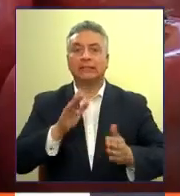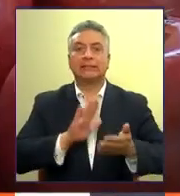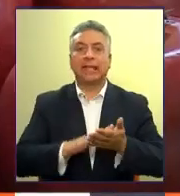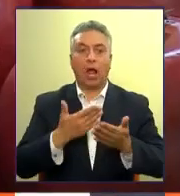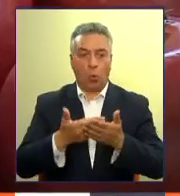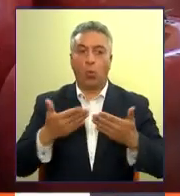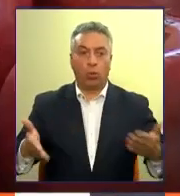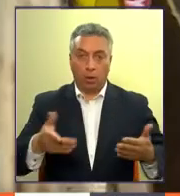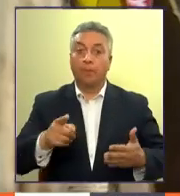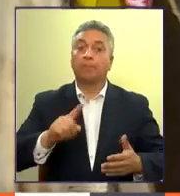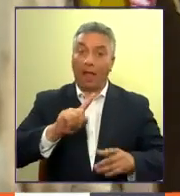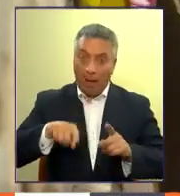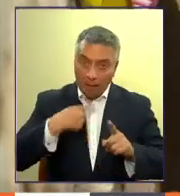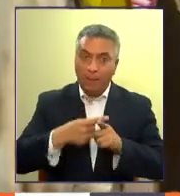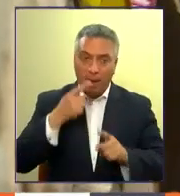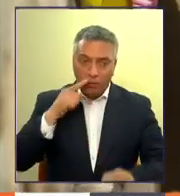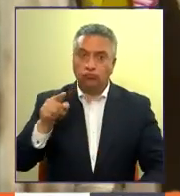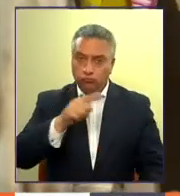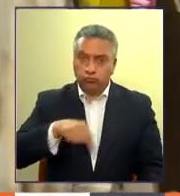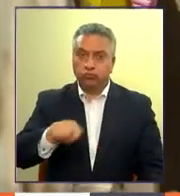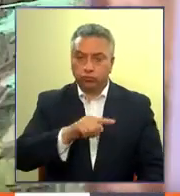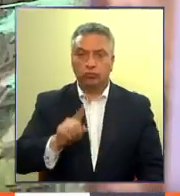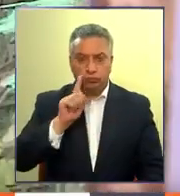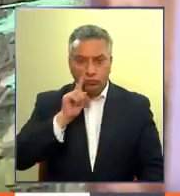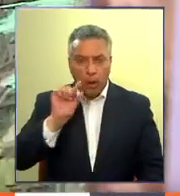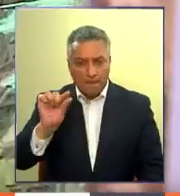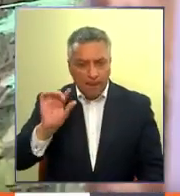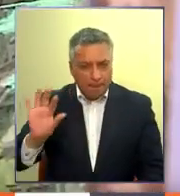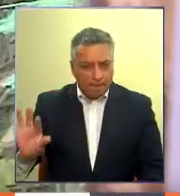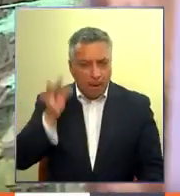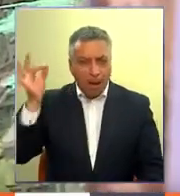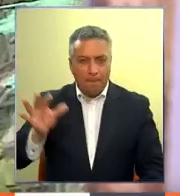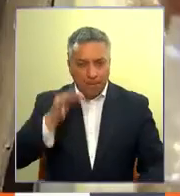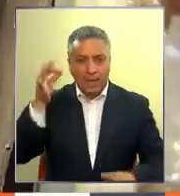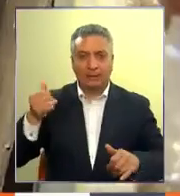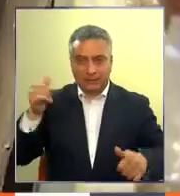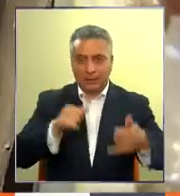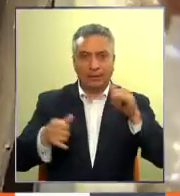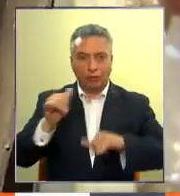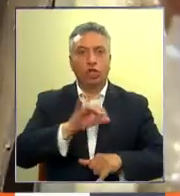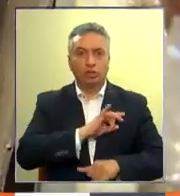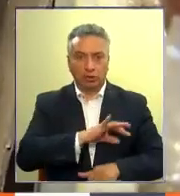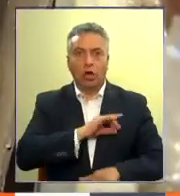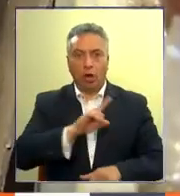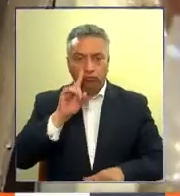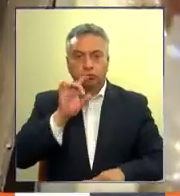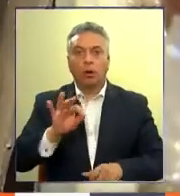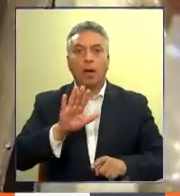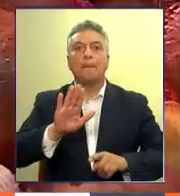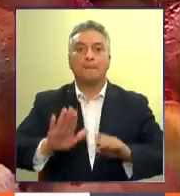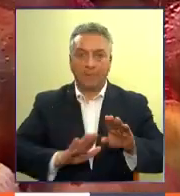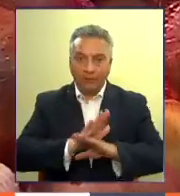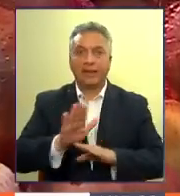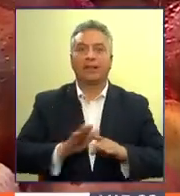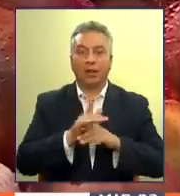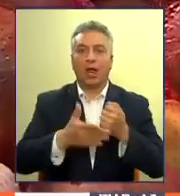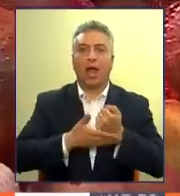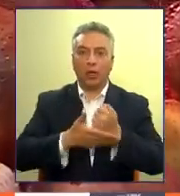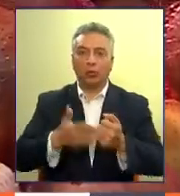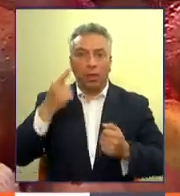ellos, además, tienen propiedades recién descubiertas por científicos chilenos que ayudan a prevenir el Alzheimer.